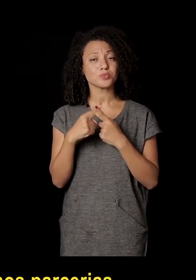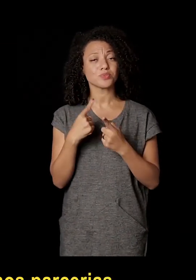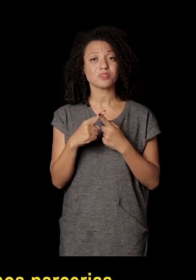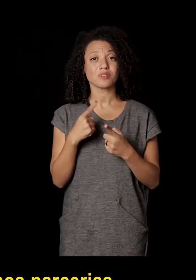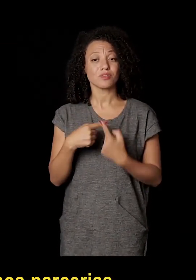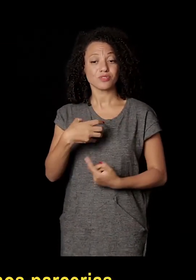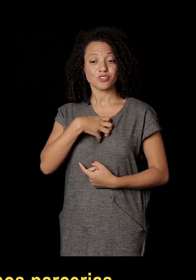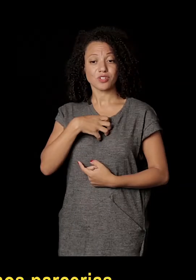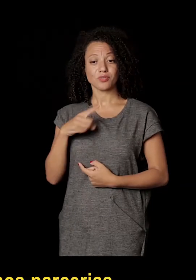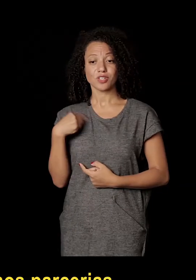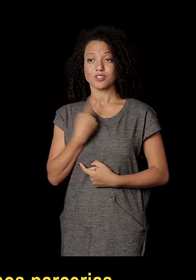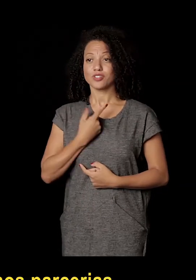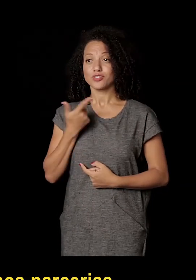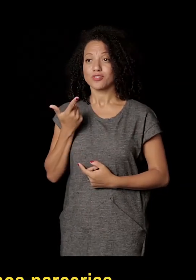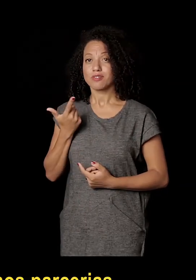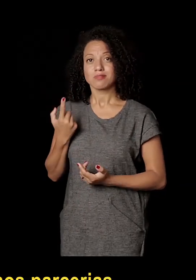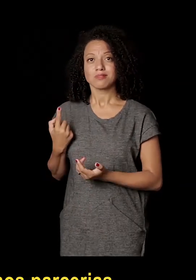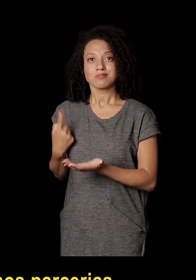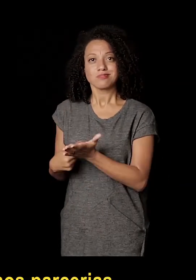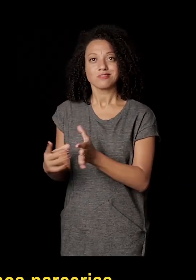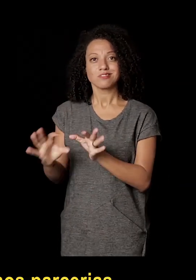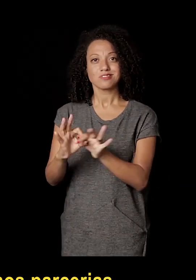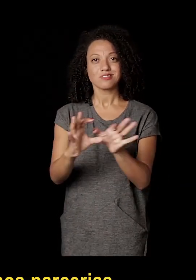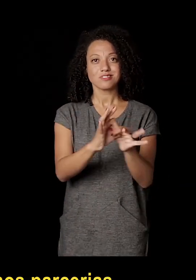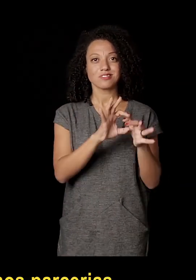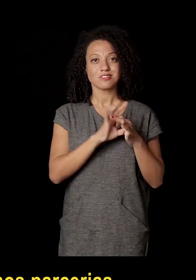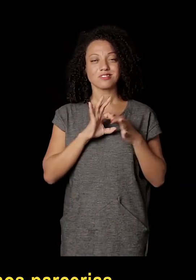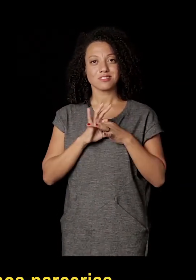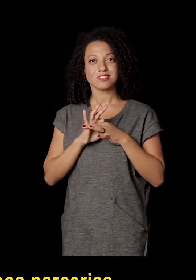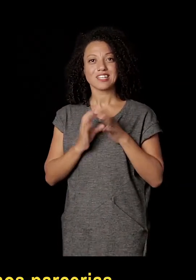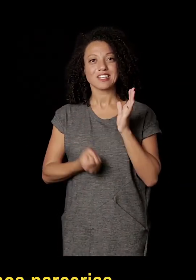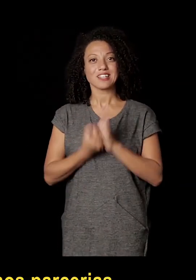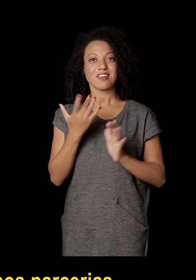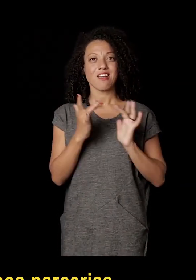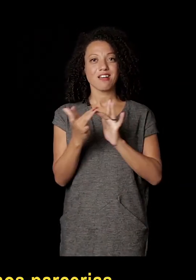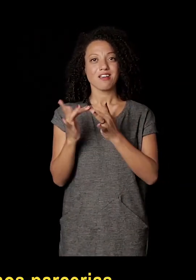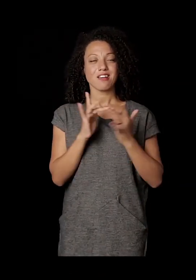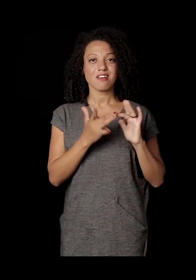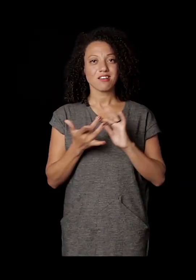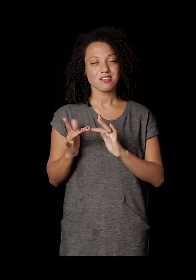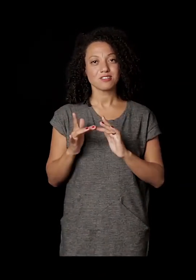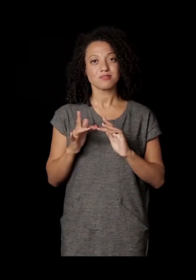que nosotros construimos alianzas, la manera en que nosotros construimos redes.